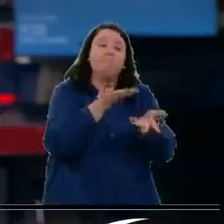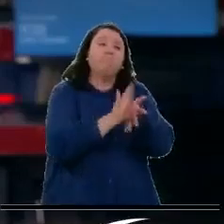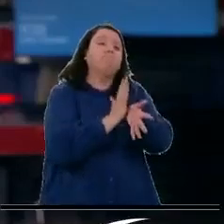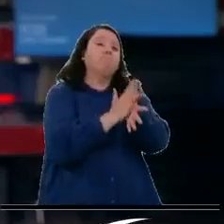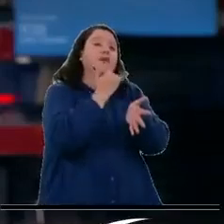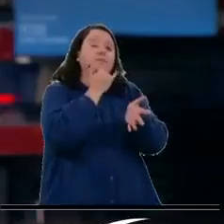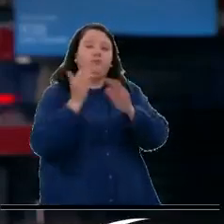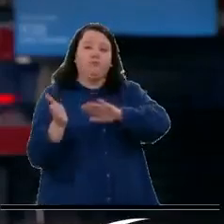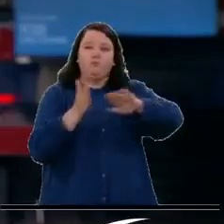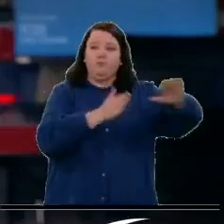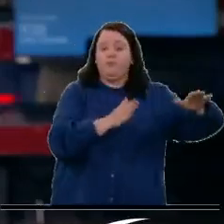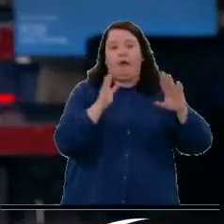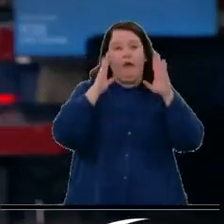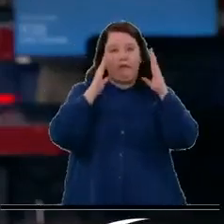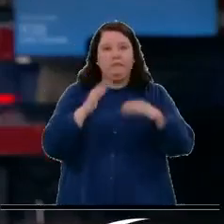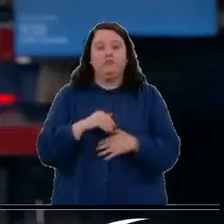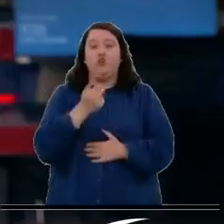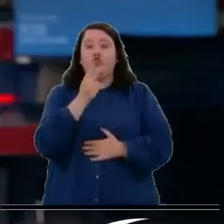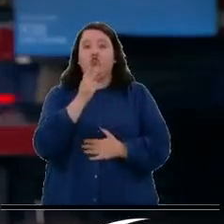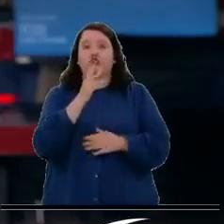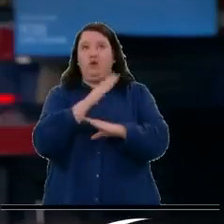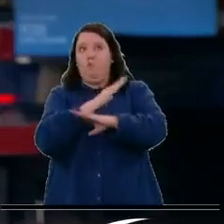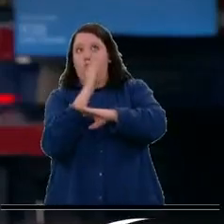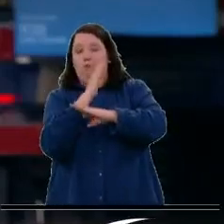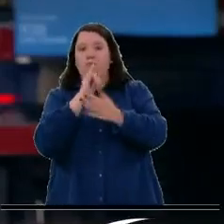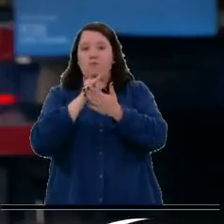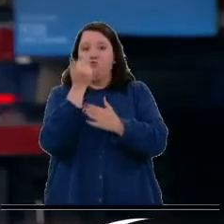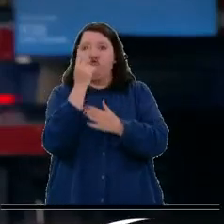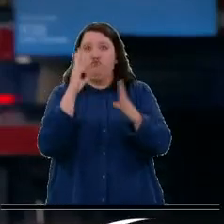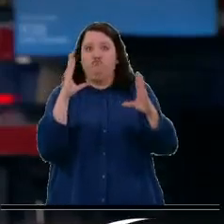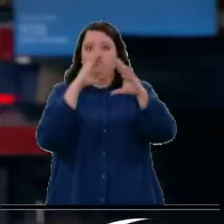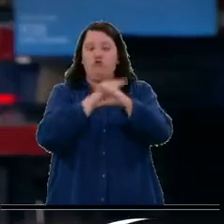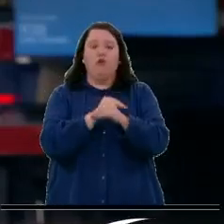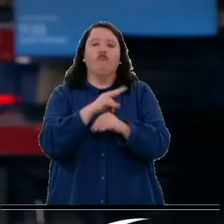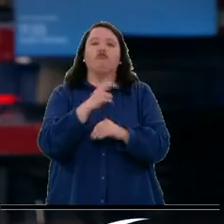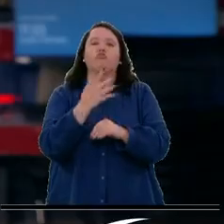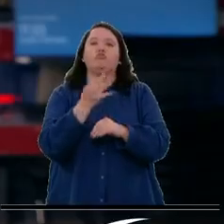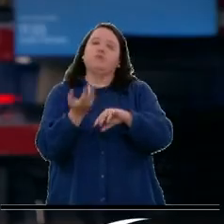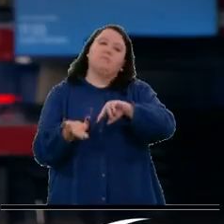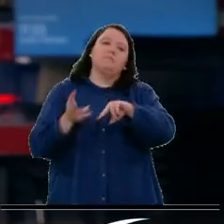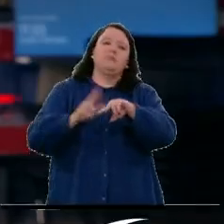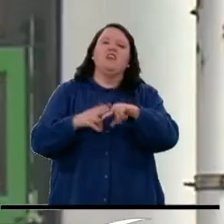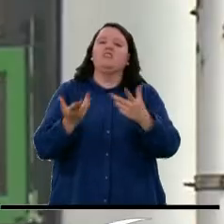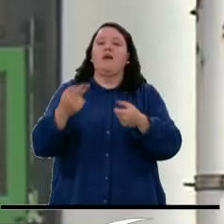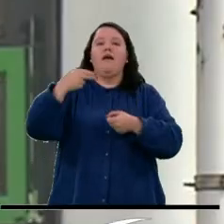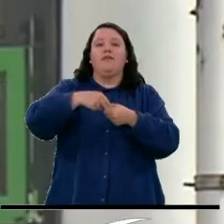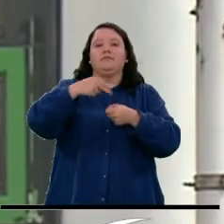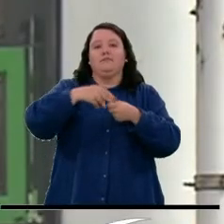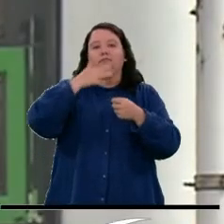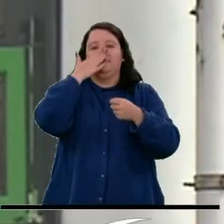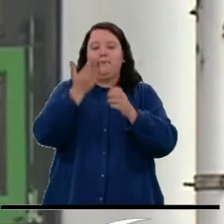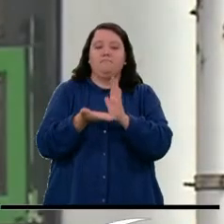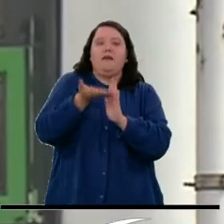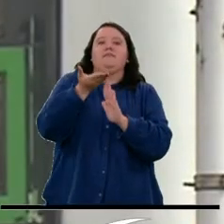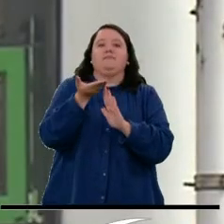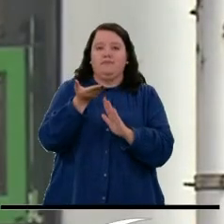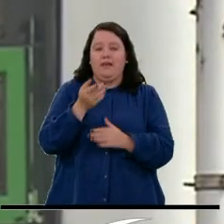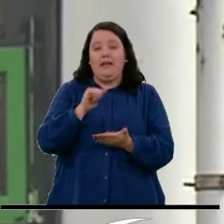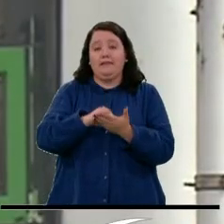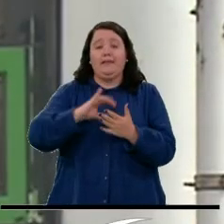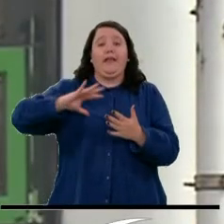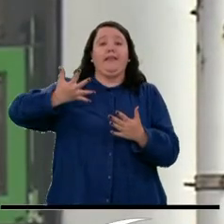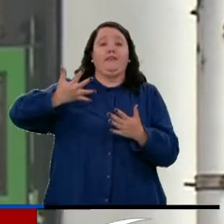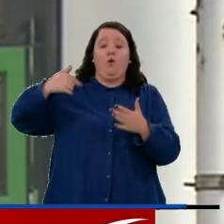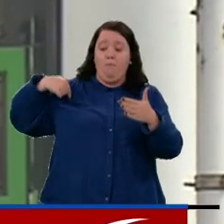Mucha atención porque a partir de las 12 de la medianoche se incrementa en 250 pesos el precio de la gasolina. Este es el quinto